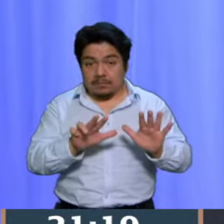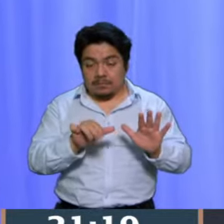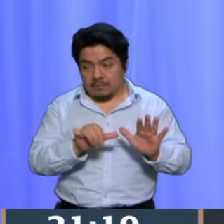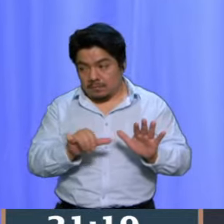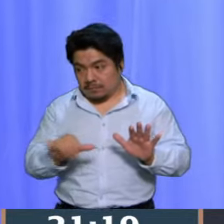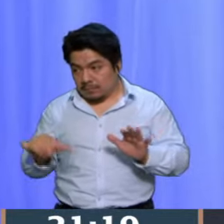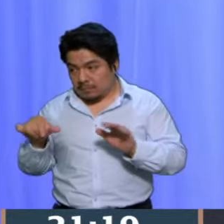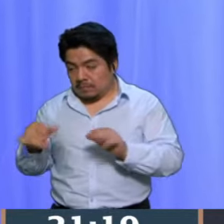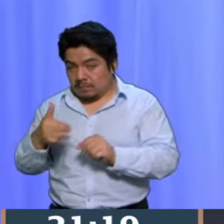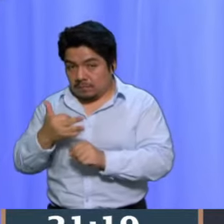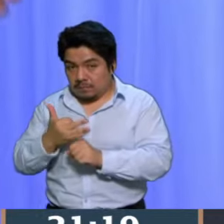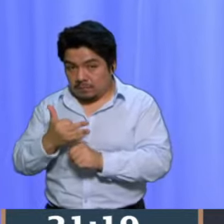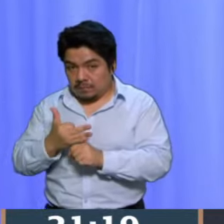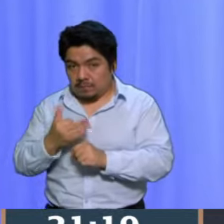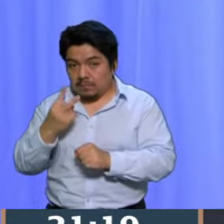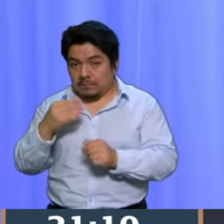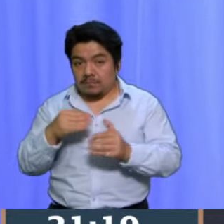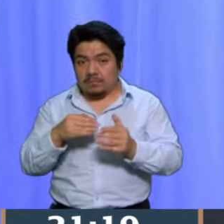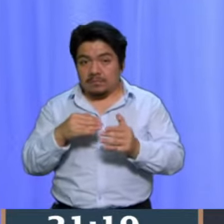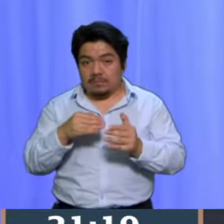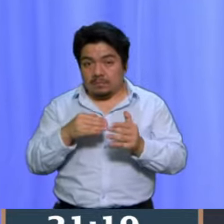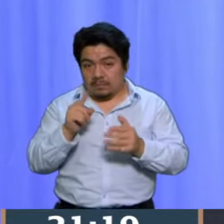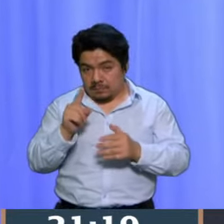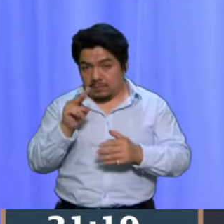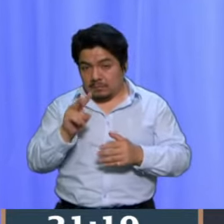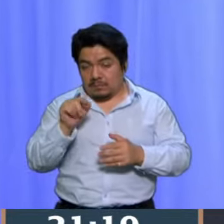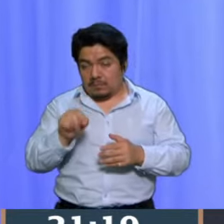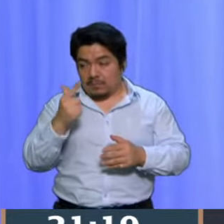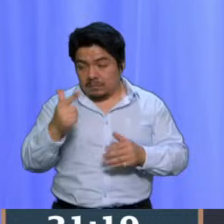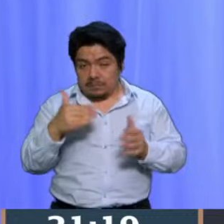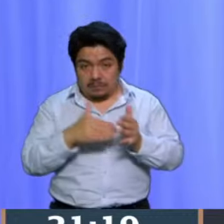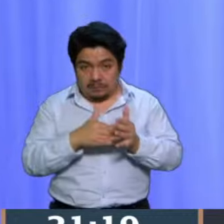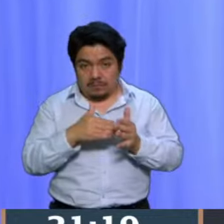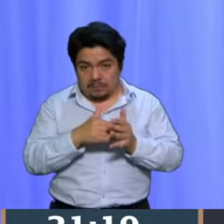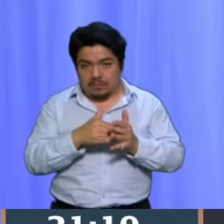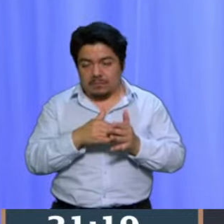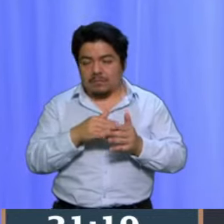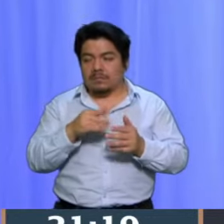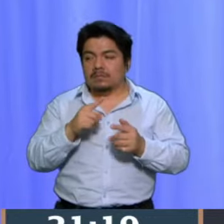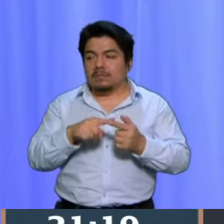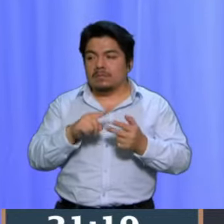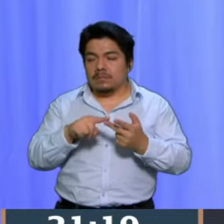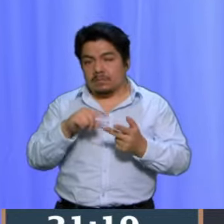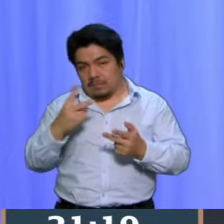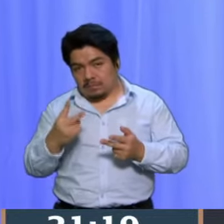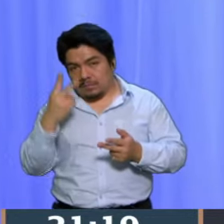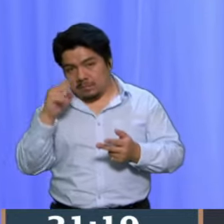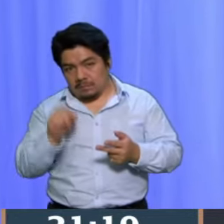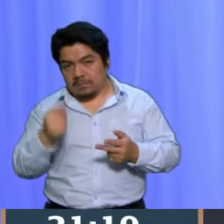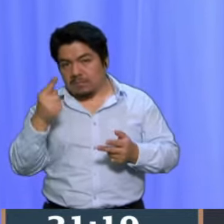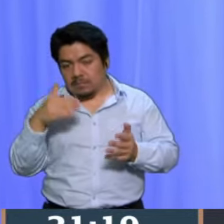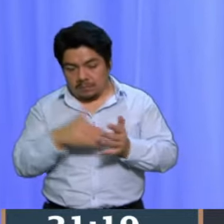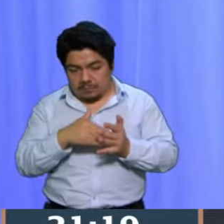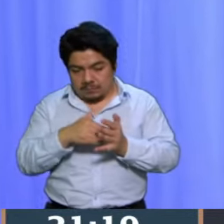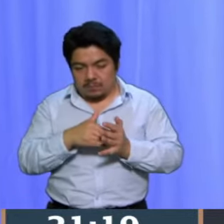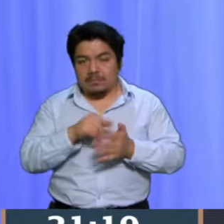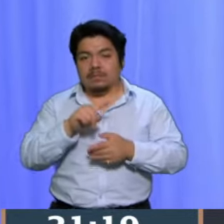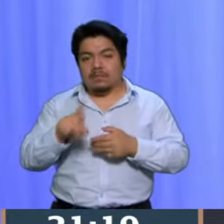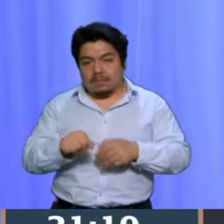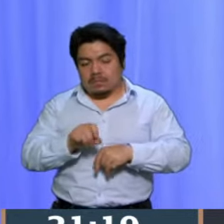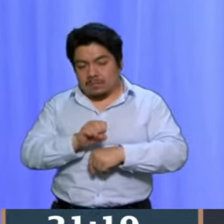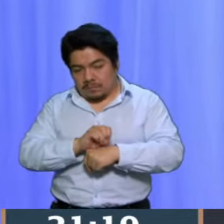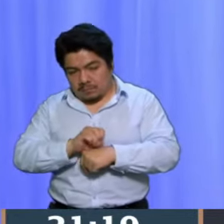este momento, de 2.7, después estuvimos ya sobre el 2.1, para la época de la